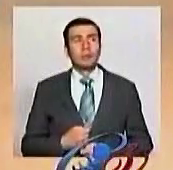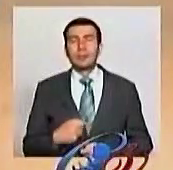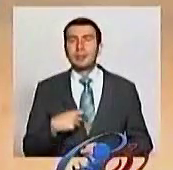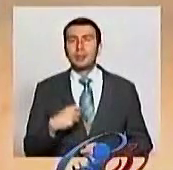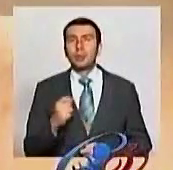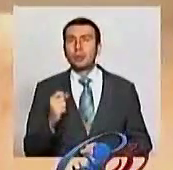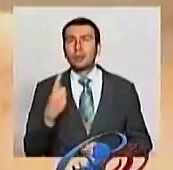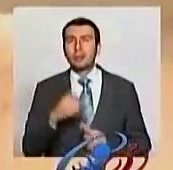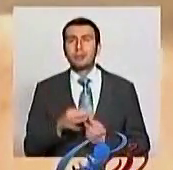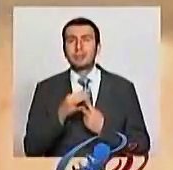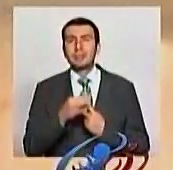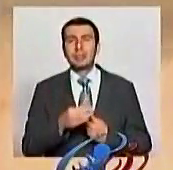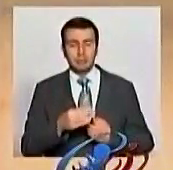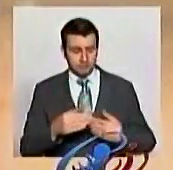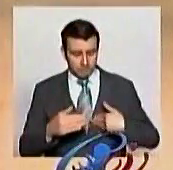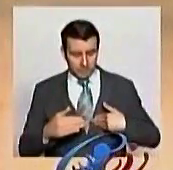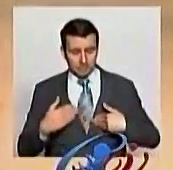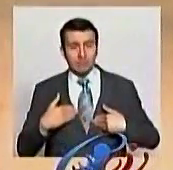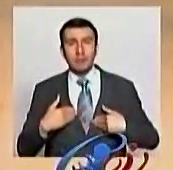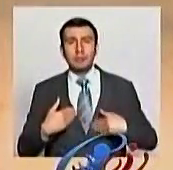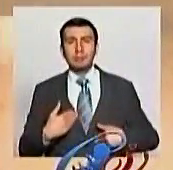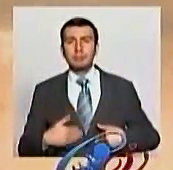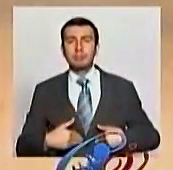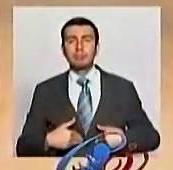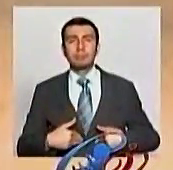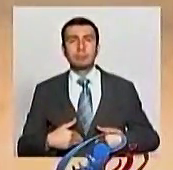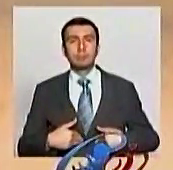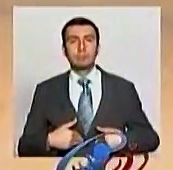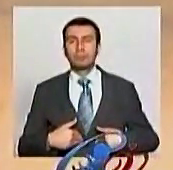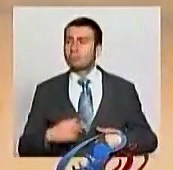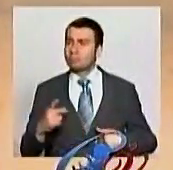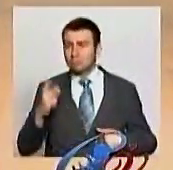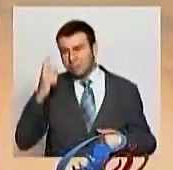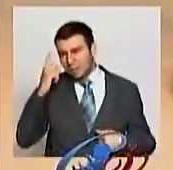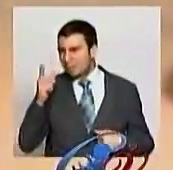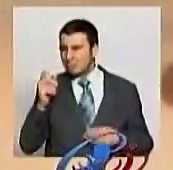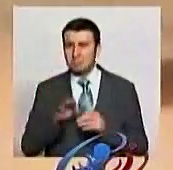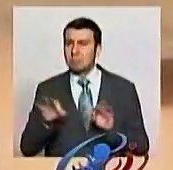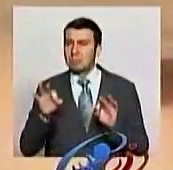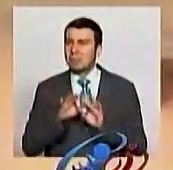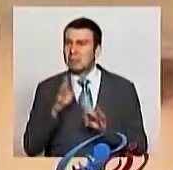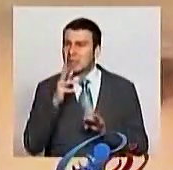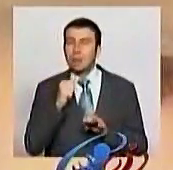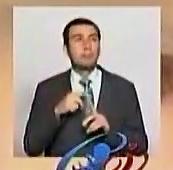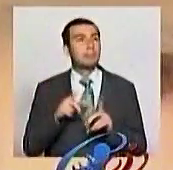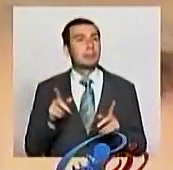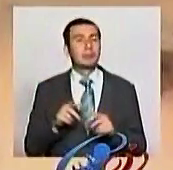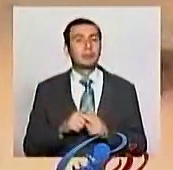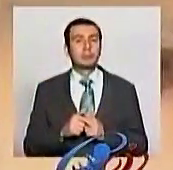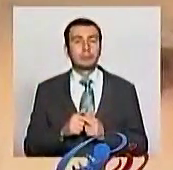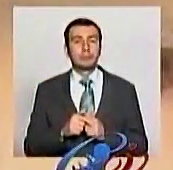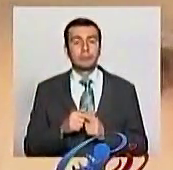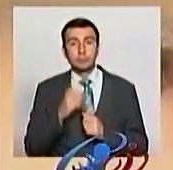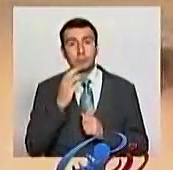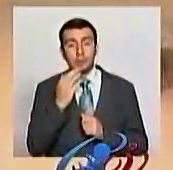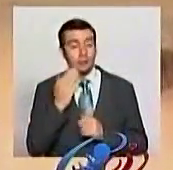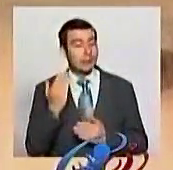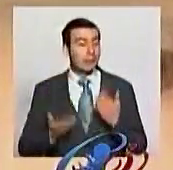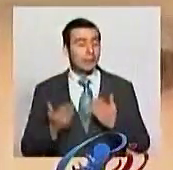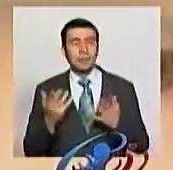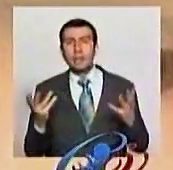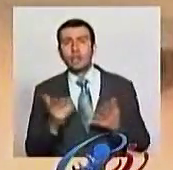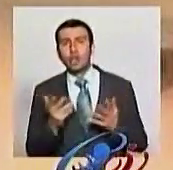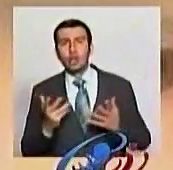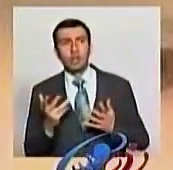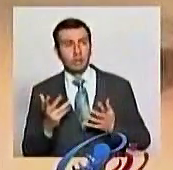especial que en este momento yo pienso que no es tan importante para ustedes, pero la ubicación de los electrodos